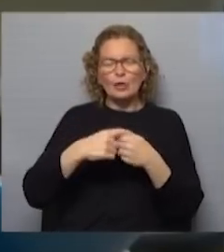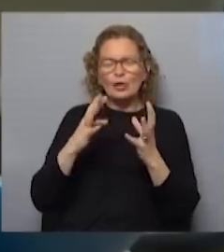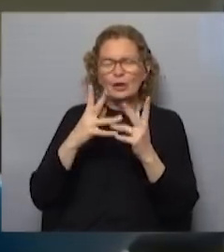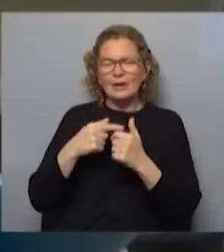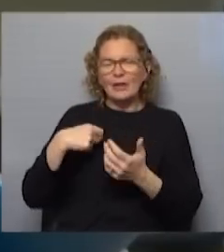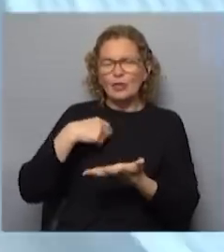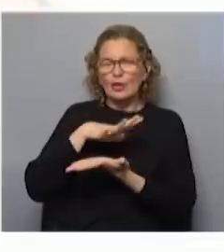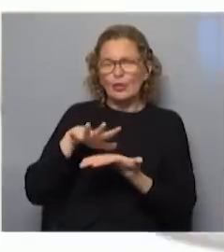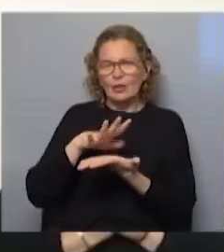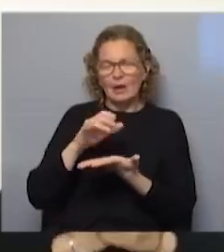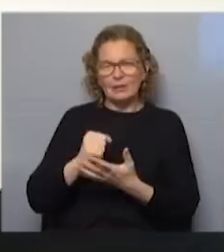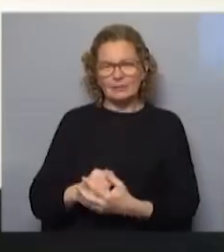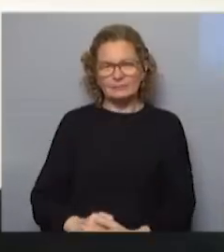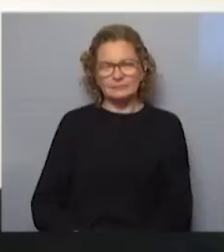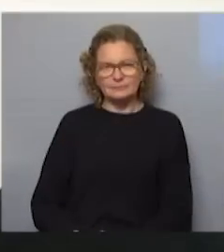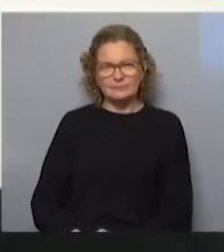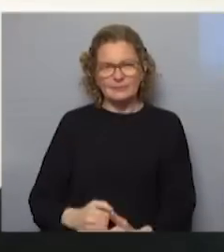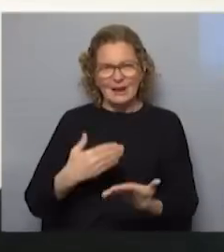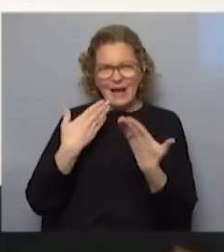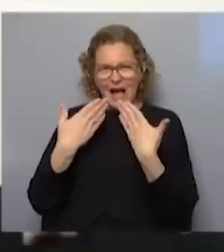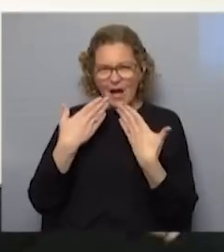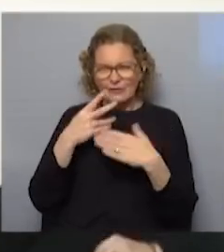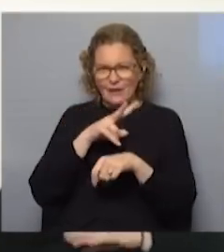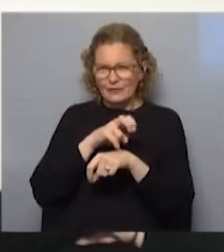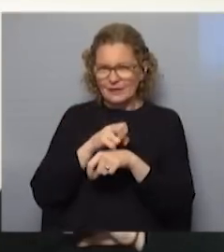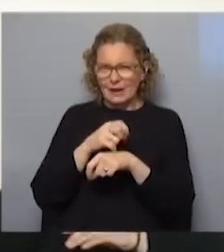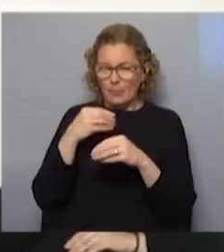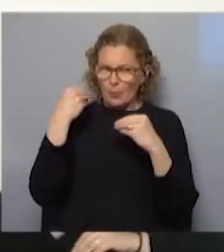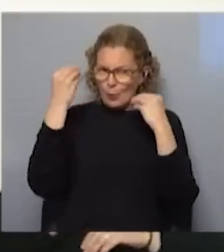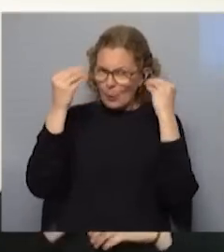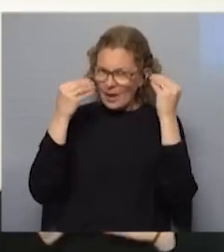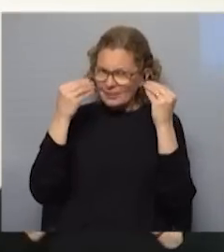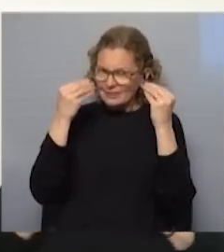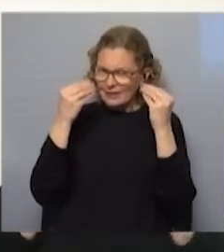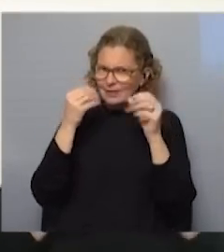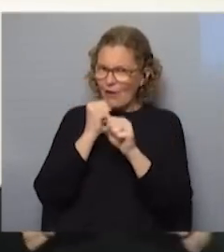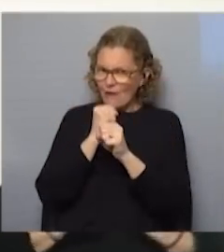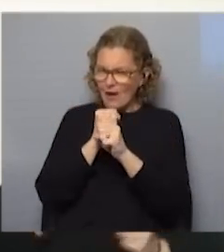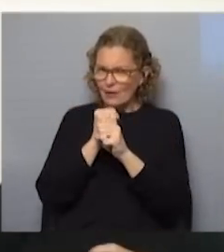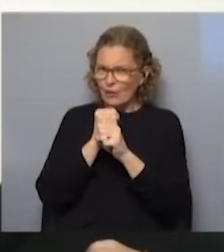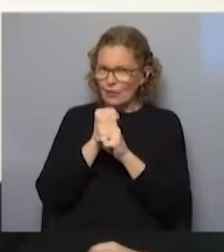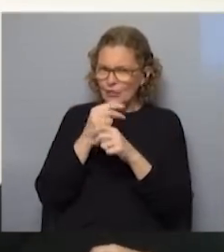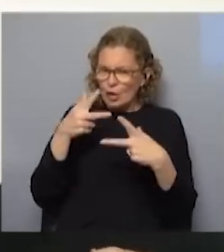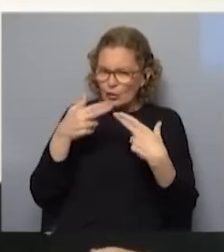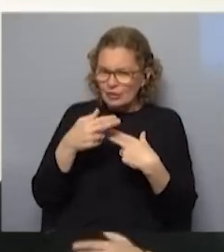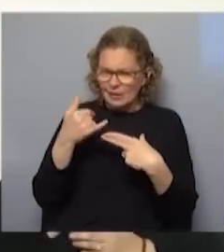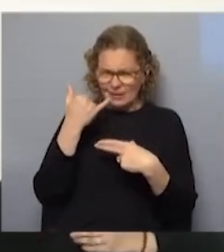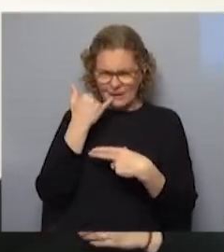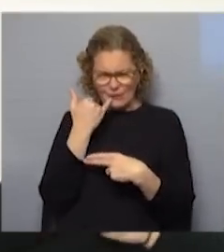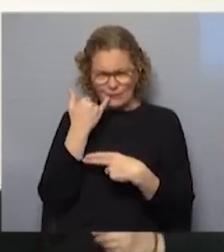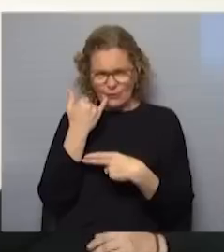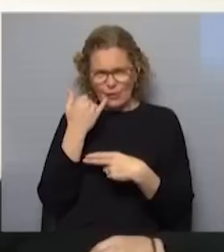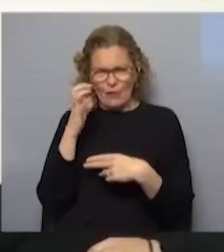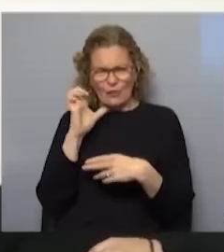sociales fiscal habla de Procedimientos preocupantes realmente de interceptaciones telefónicas de